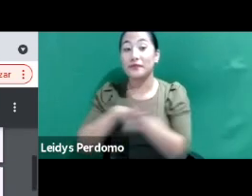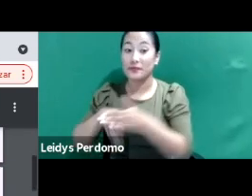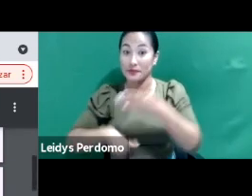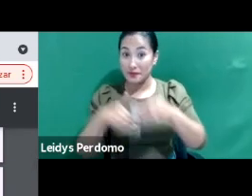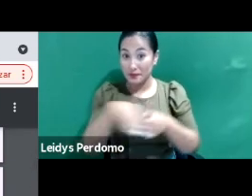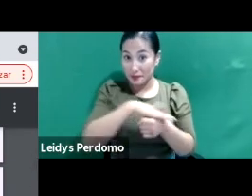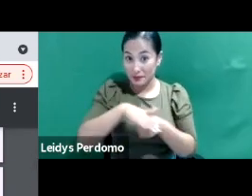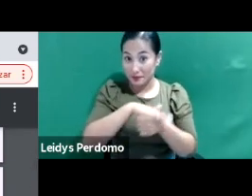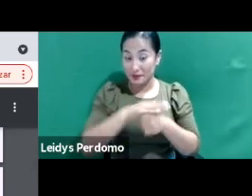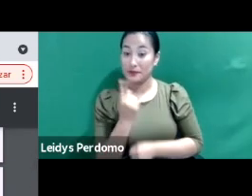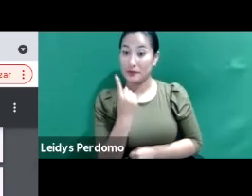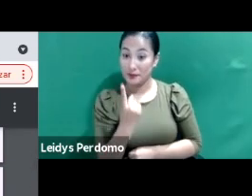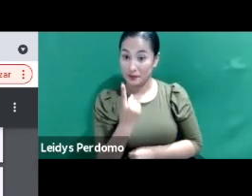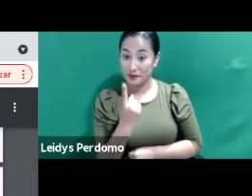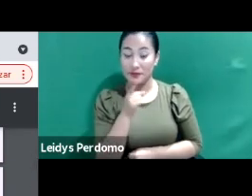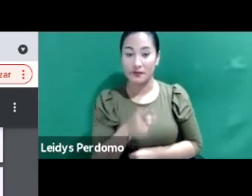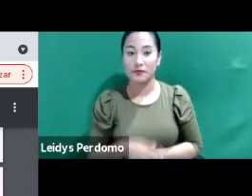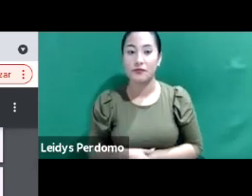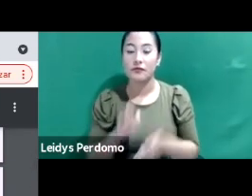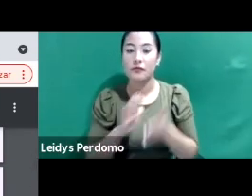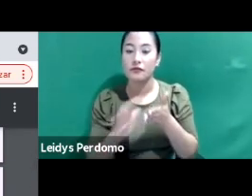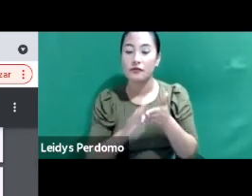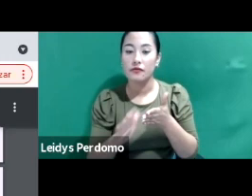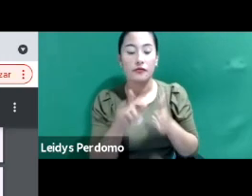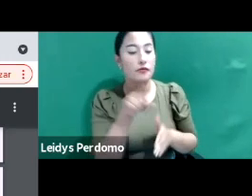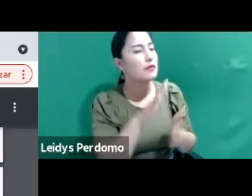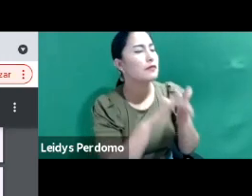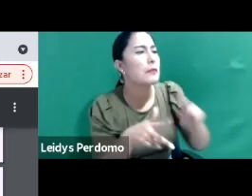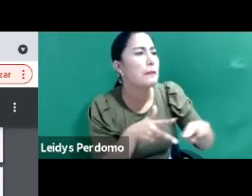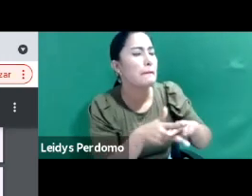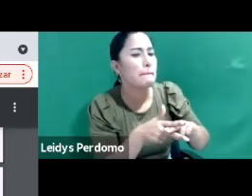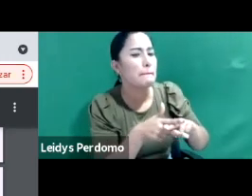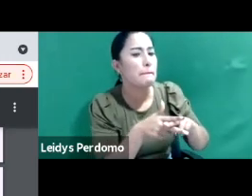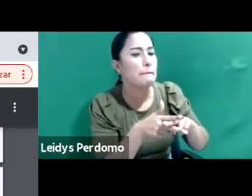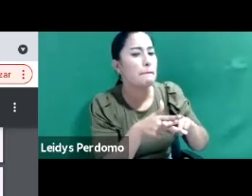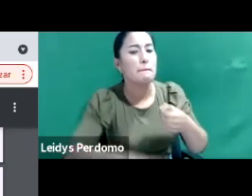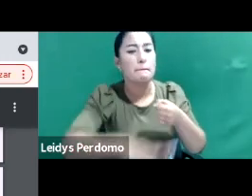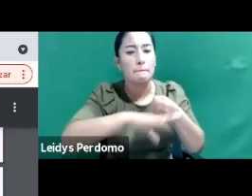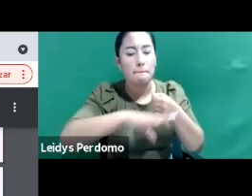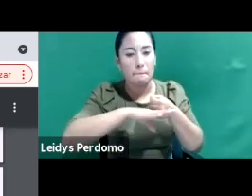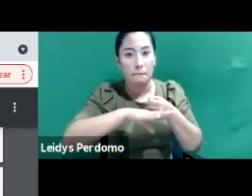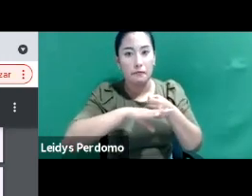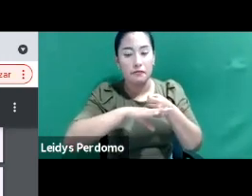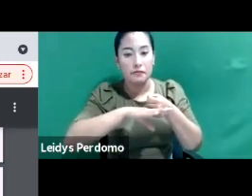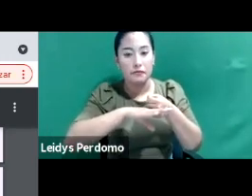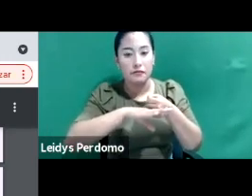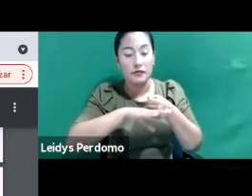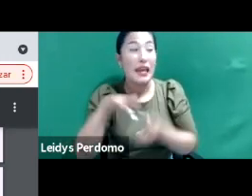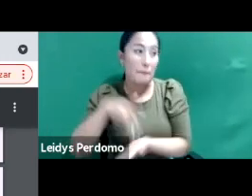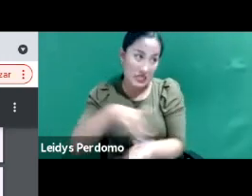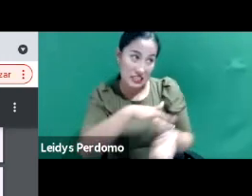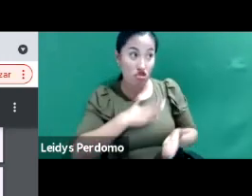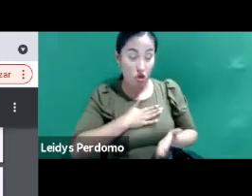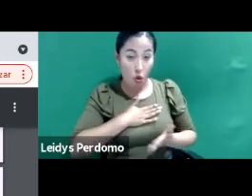acuerdo. Entonces, este es nuestro caso. Profe Joana, disculpa, te interrumpo. Silenciamos los micrófonos de todos los participantes mientras tanto, ¿te parece bien?